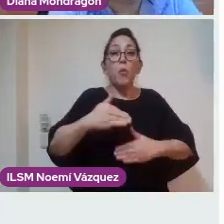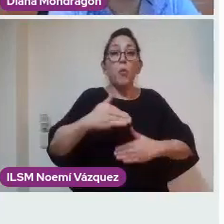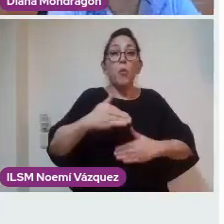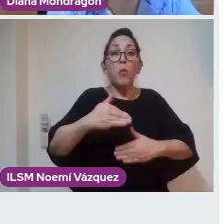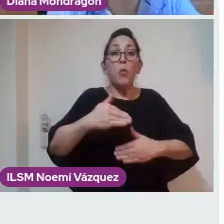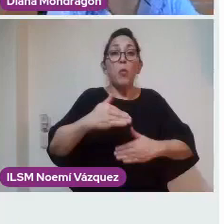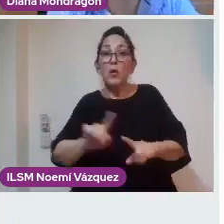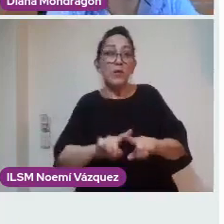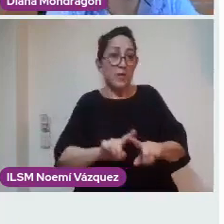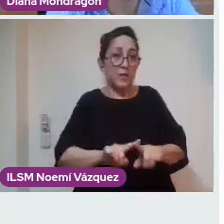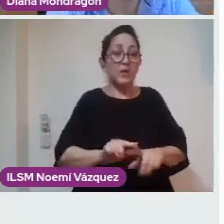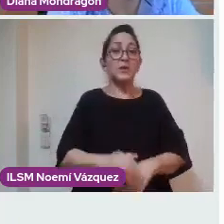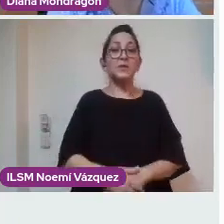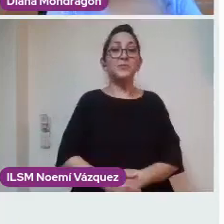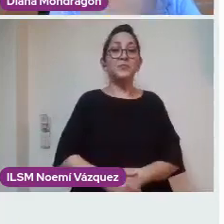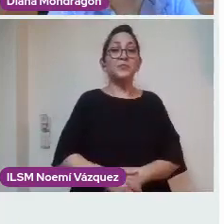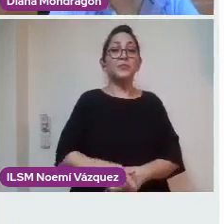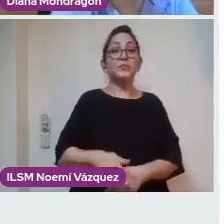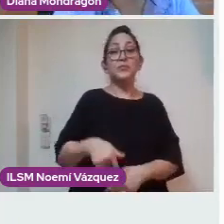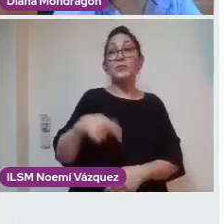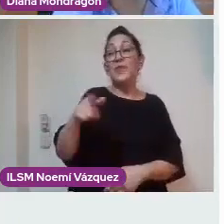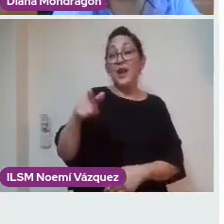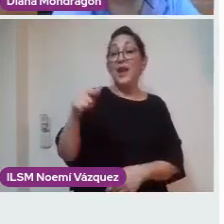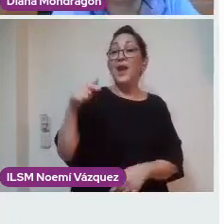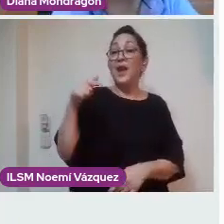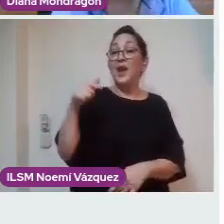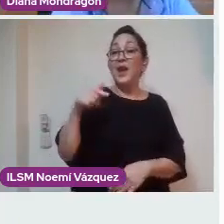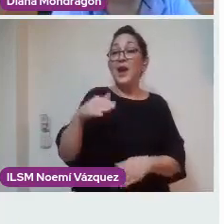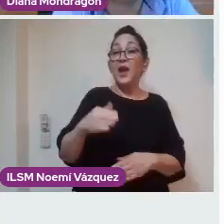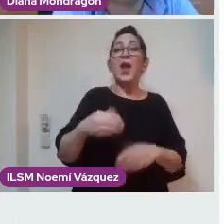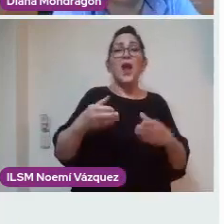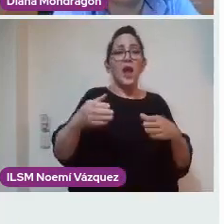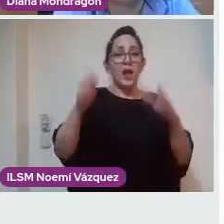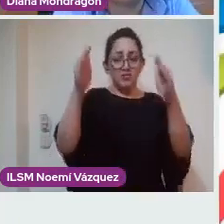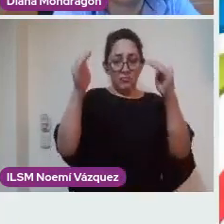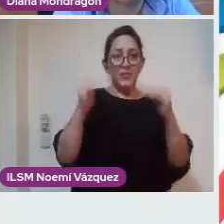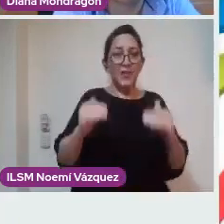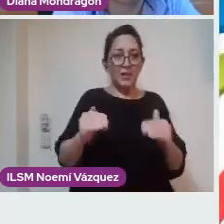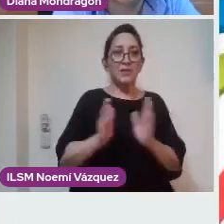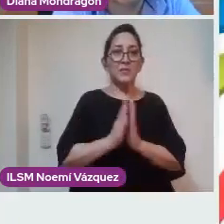bonita, porque... ¿Podemos dar a la siguiente, por favor?